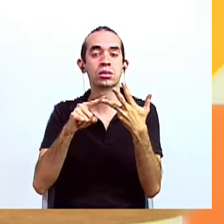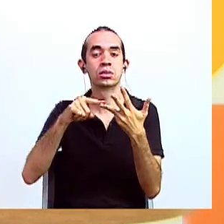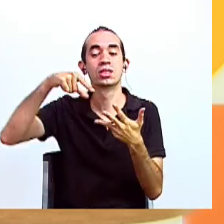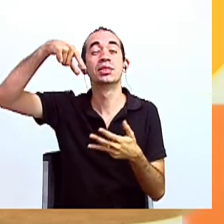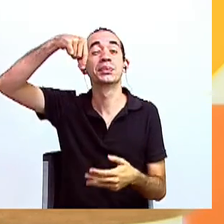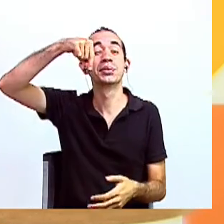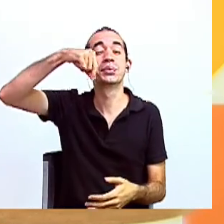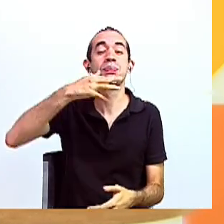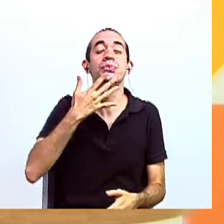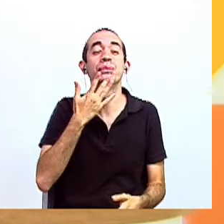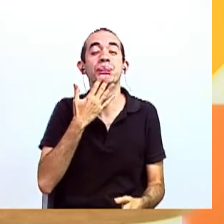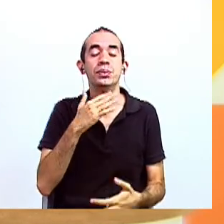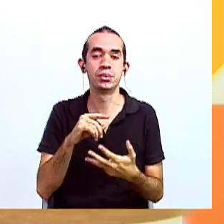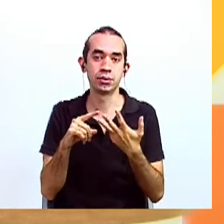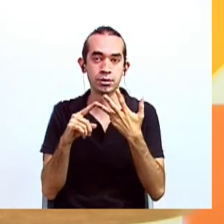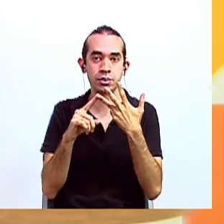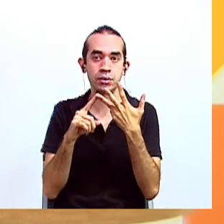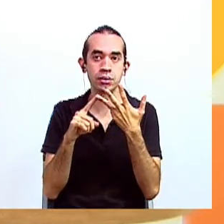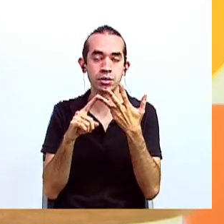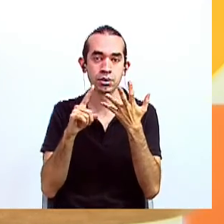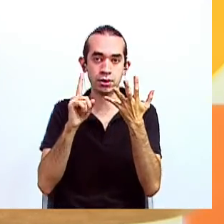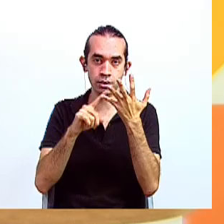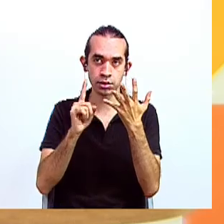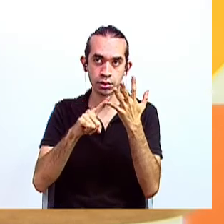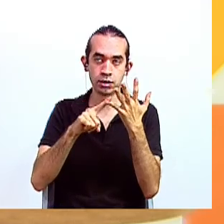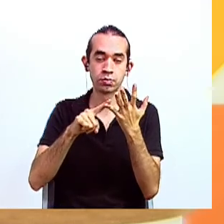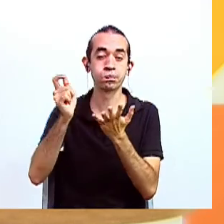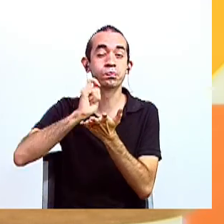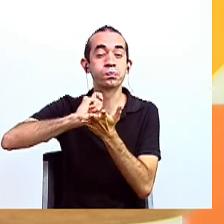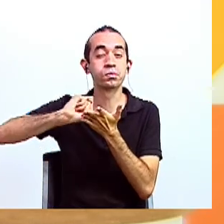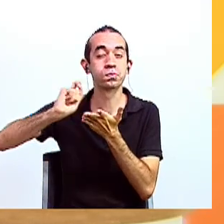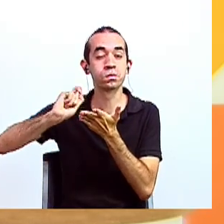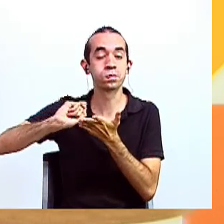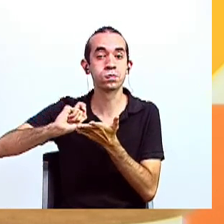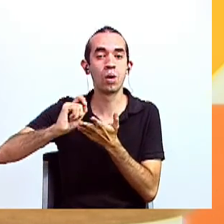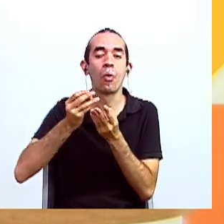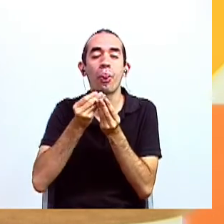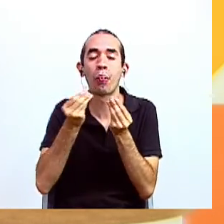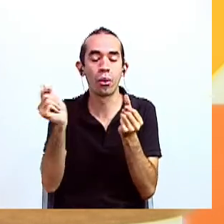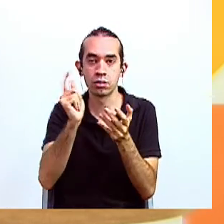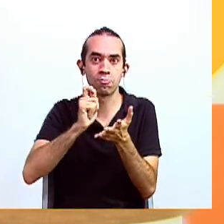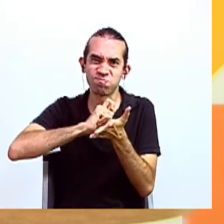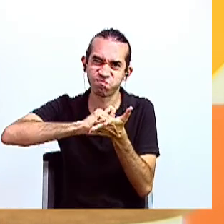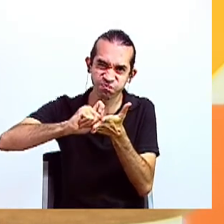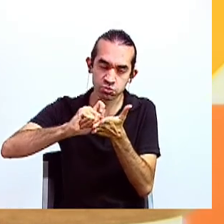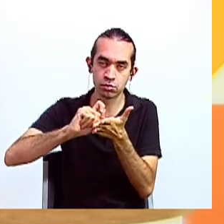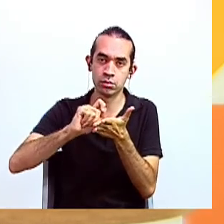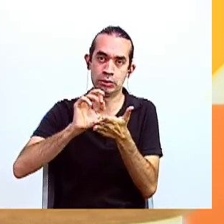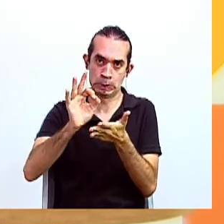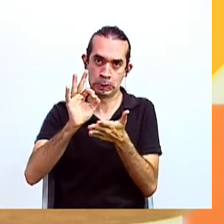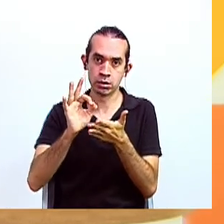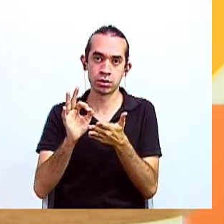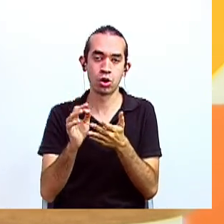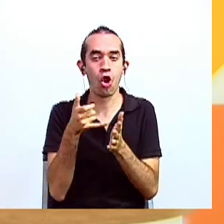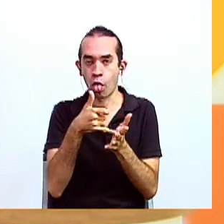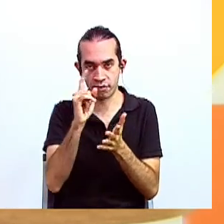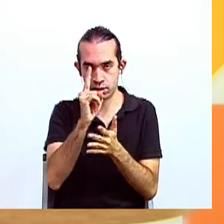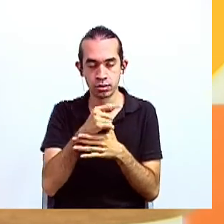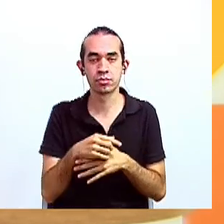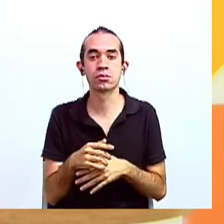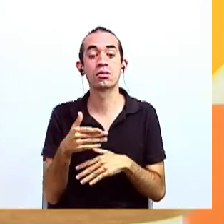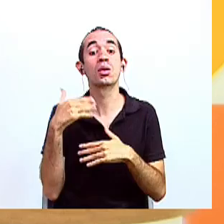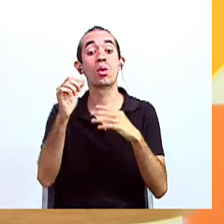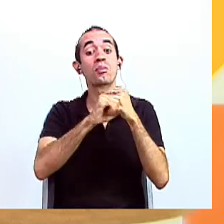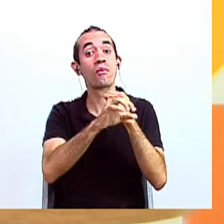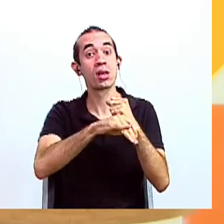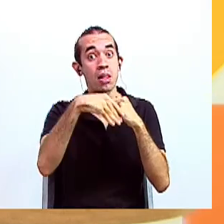tinte vegetal y marcadores permanentes. Esto lo vamos a necesitar después del corte, así